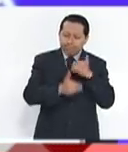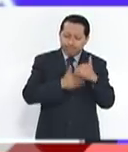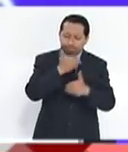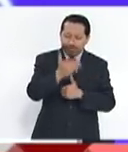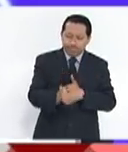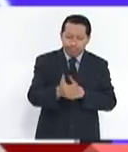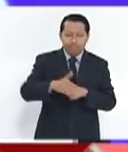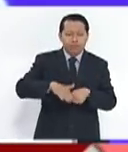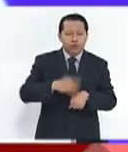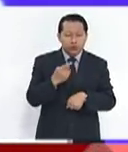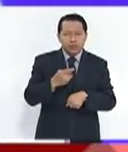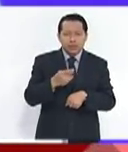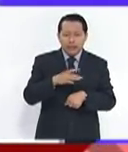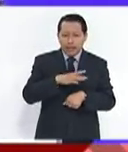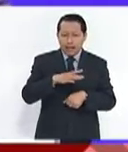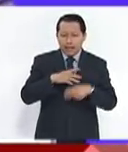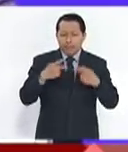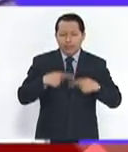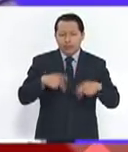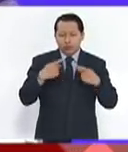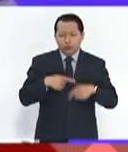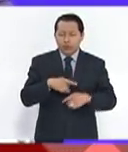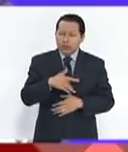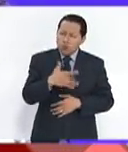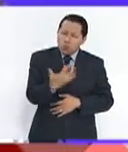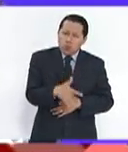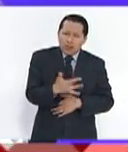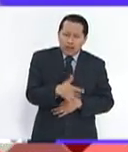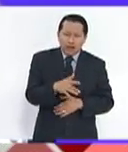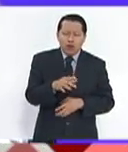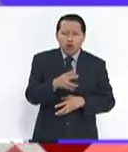porque para tocar el dolor de las personas basta